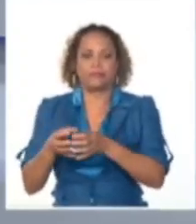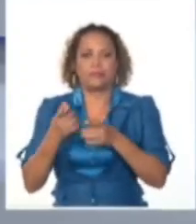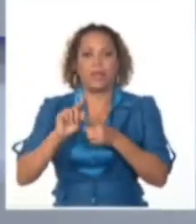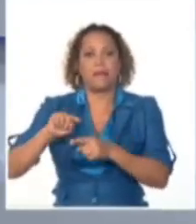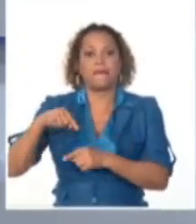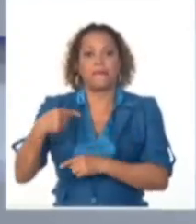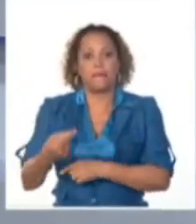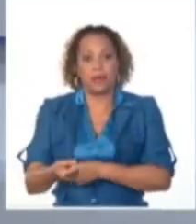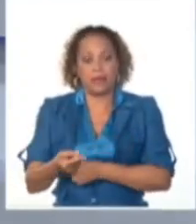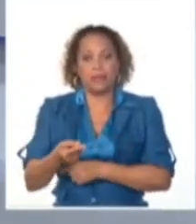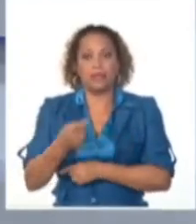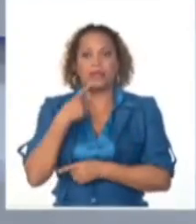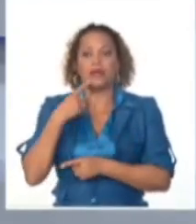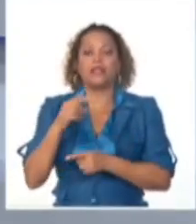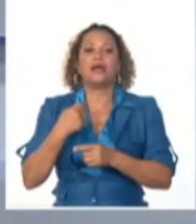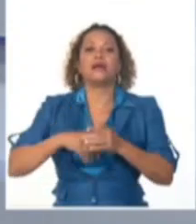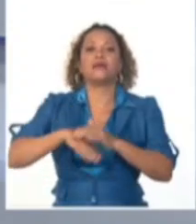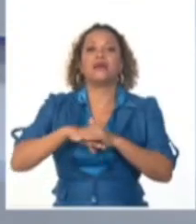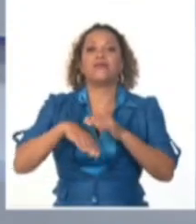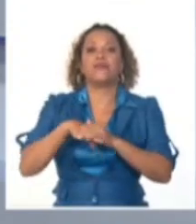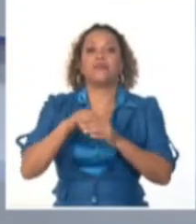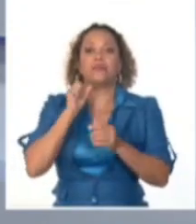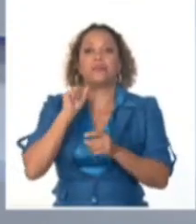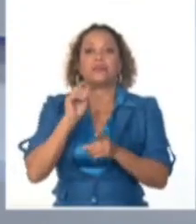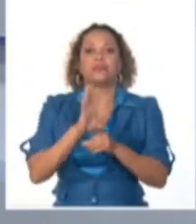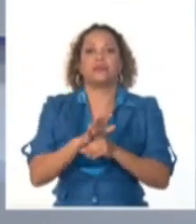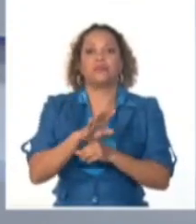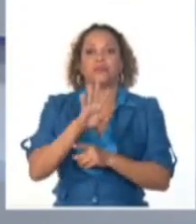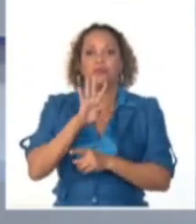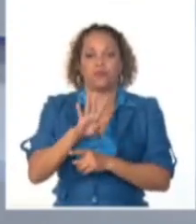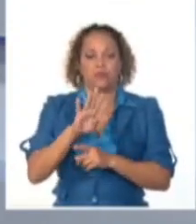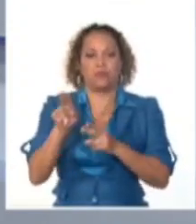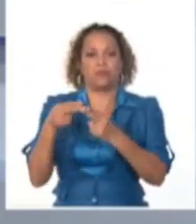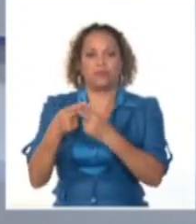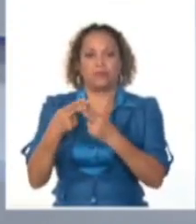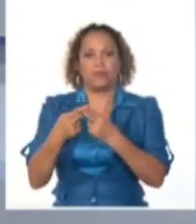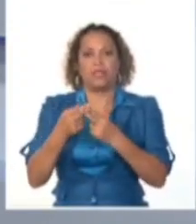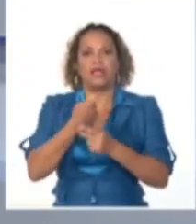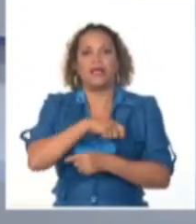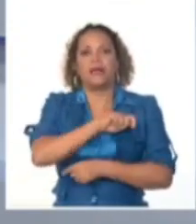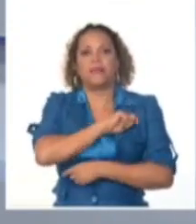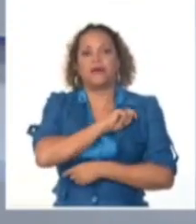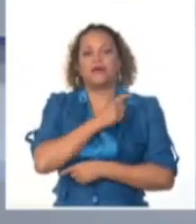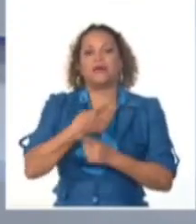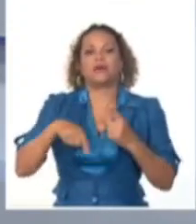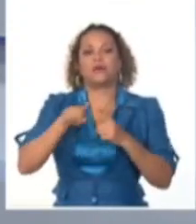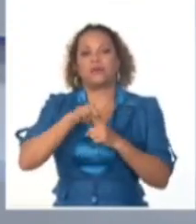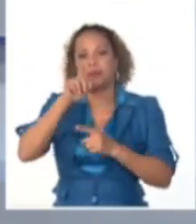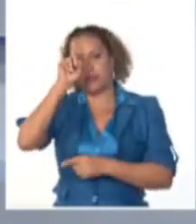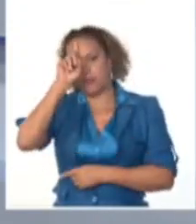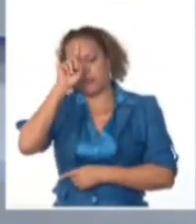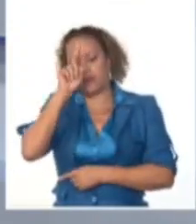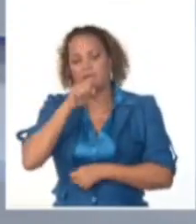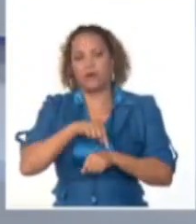en la Euro de fútbol, durante el inicio de cuartos de final, se medirán España-Alemania a las 12 del día y